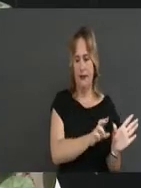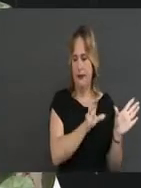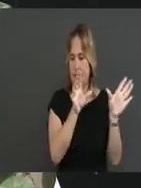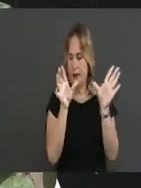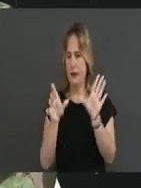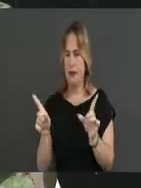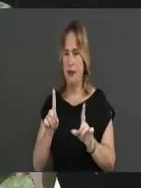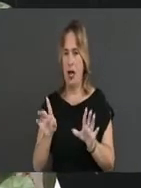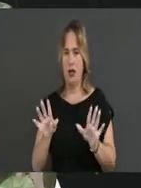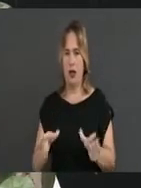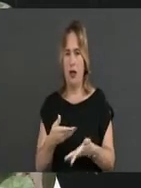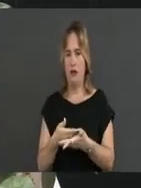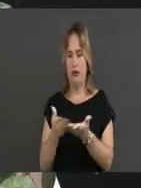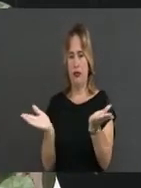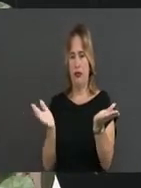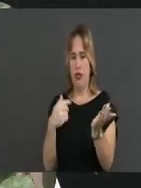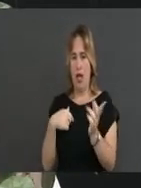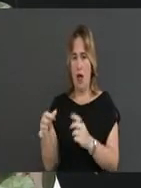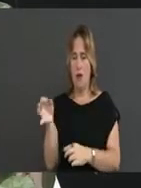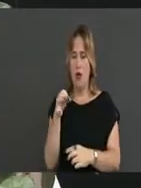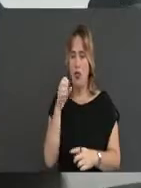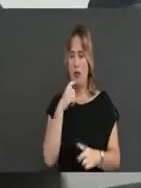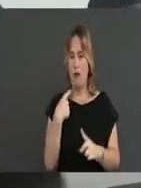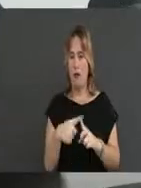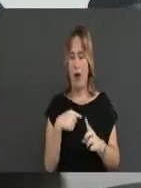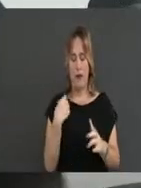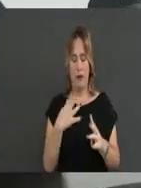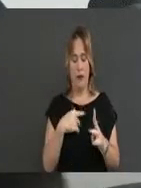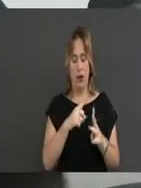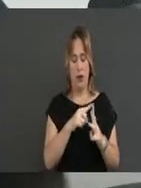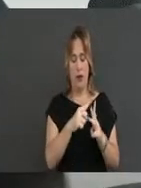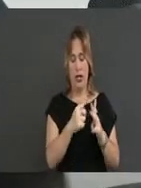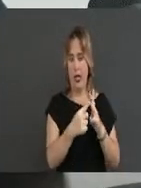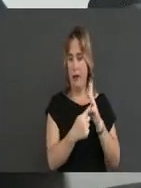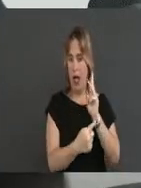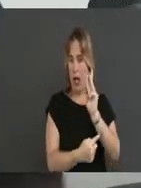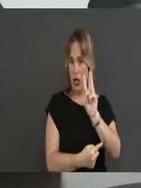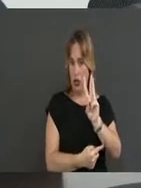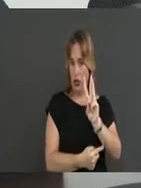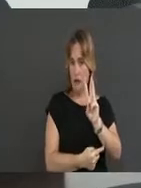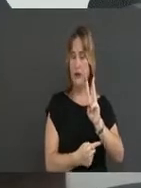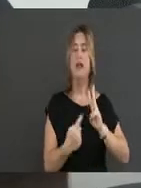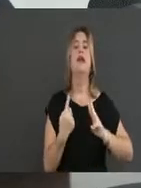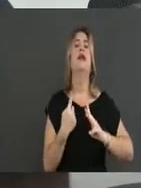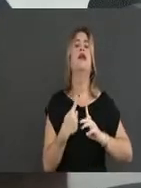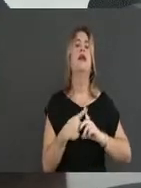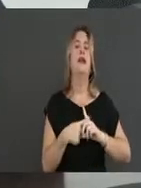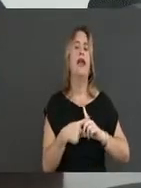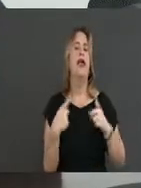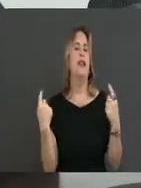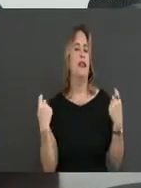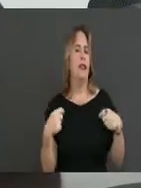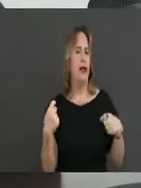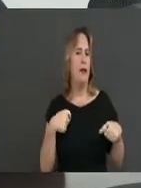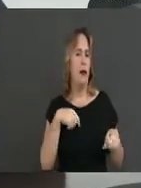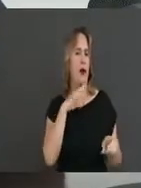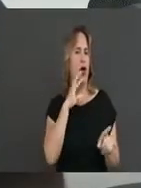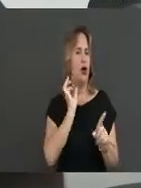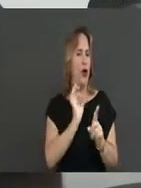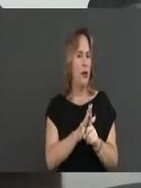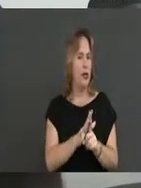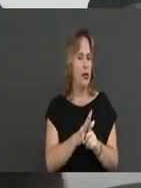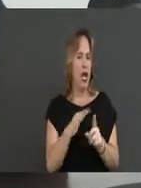parar los ciclos de distribución, que son los municipios más afectados en ese sentido, y debemos comenzar